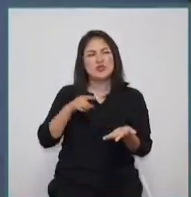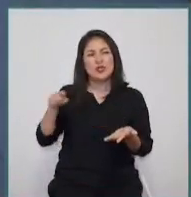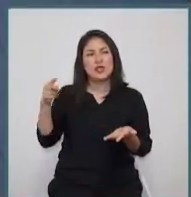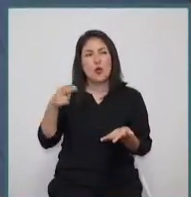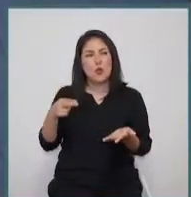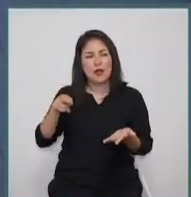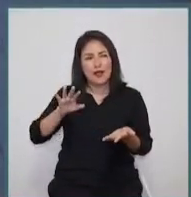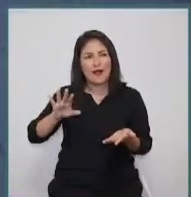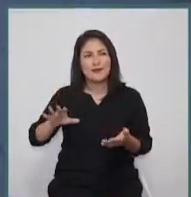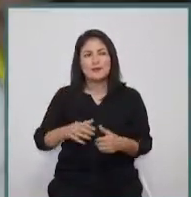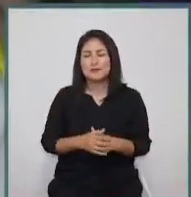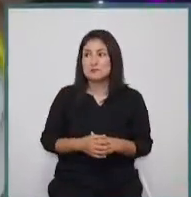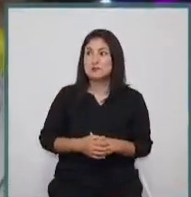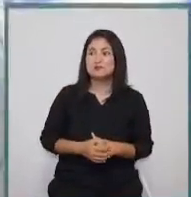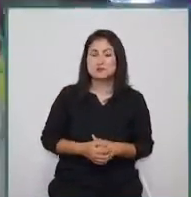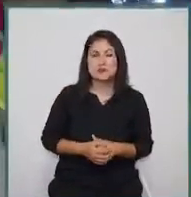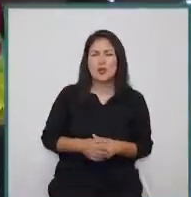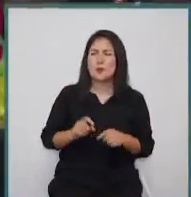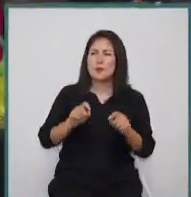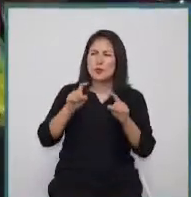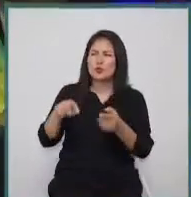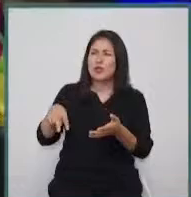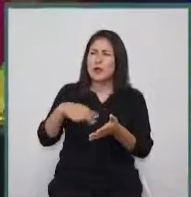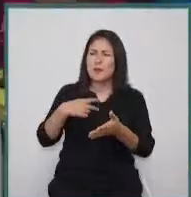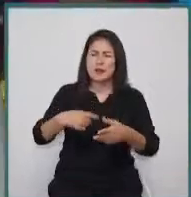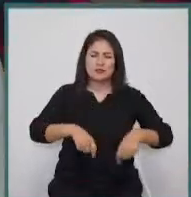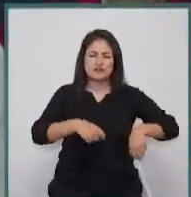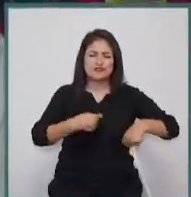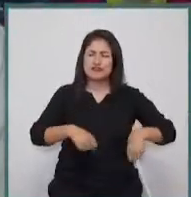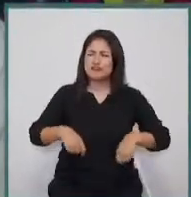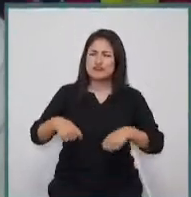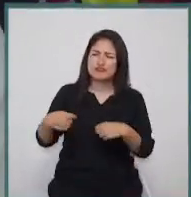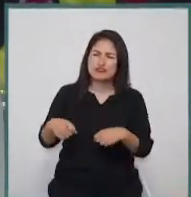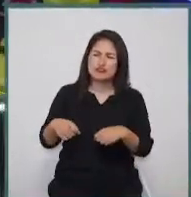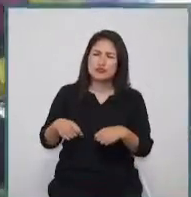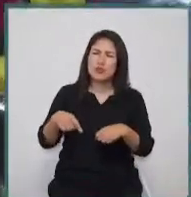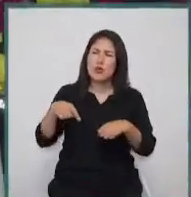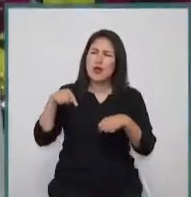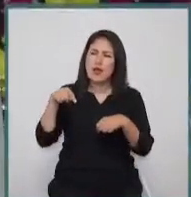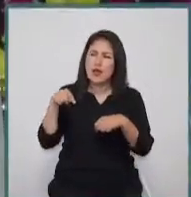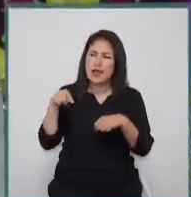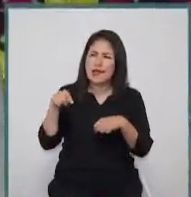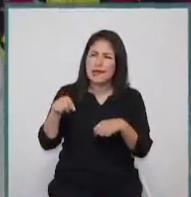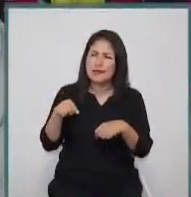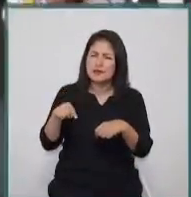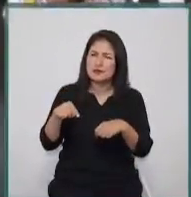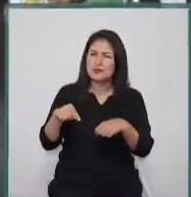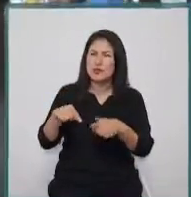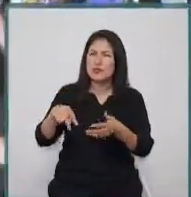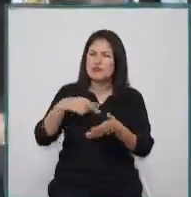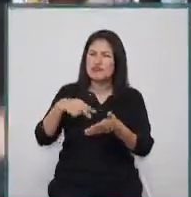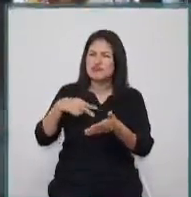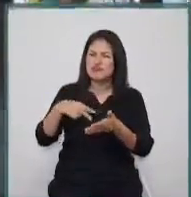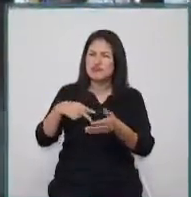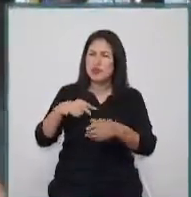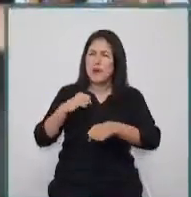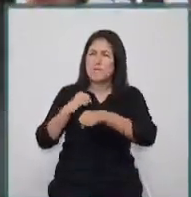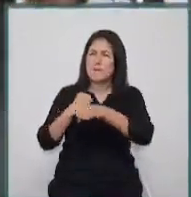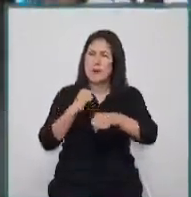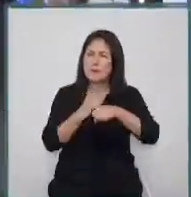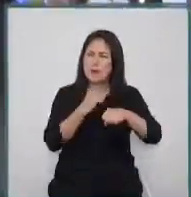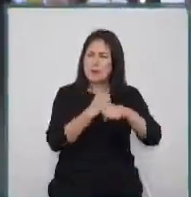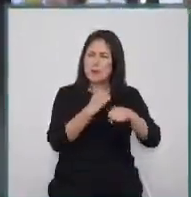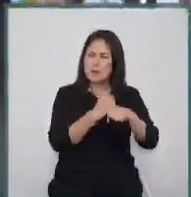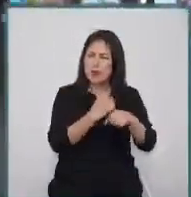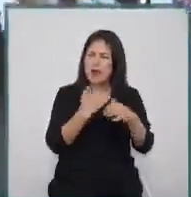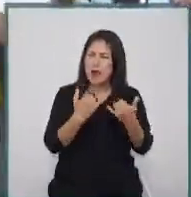somos de Huancayo, Zapayanga. Volviendo al tema de Wailers, ¿qué tan importante es difundir el Wailers